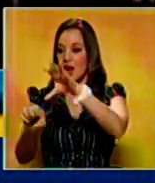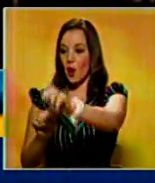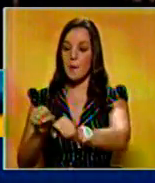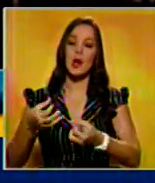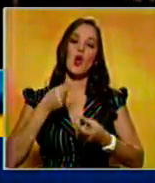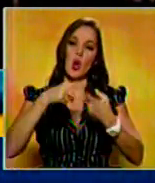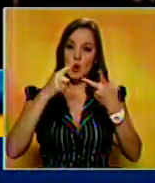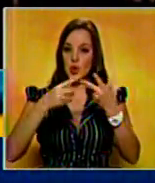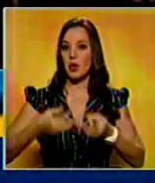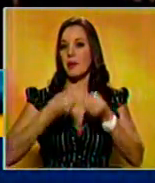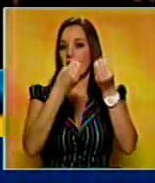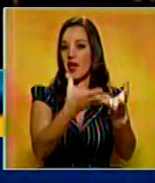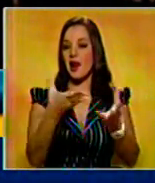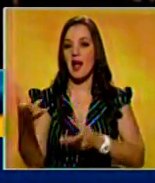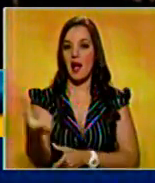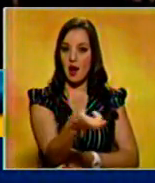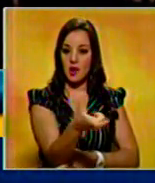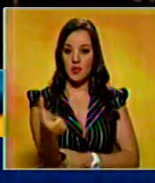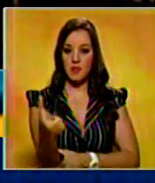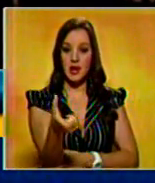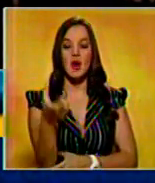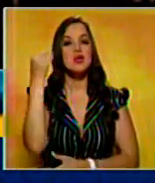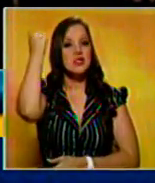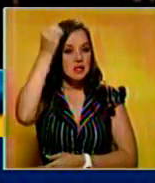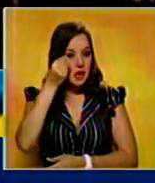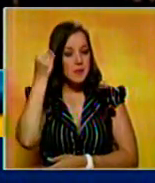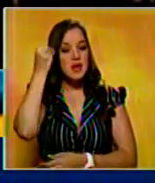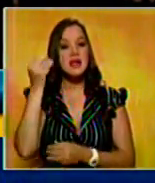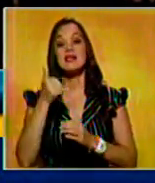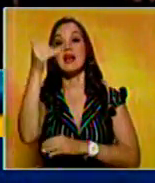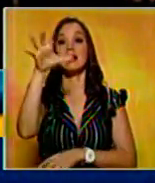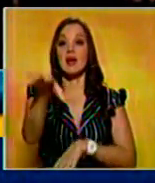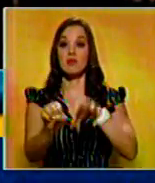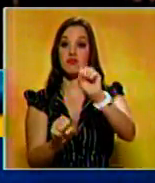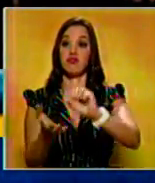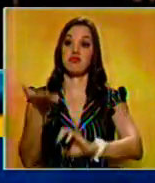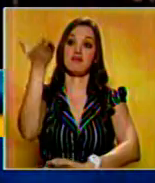del Distrito Capital y se espera rebasar esa cifra en la compra de unidades y